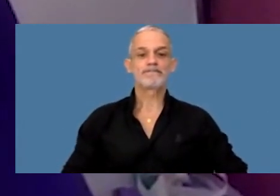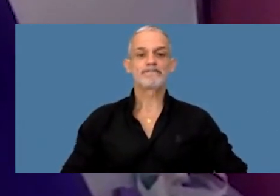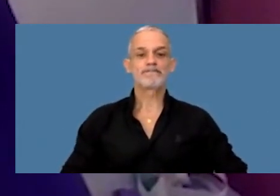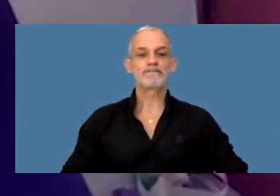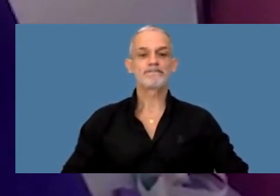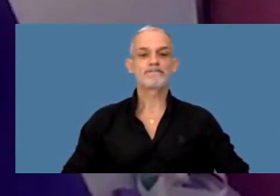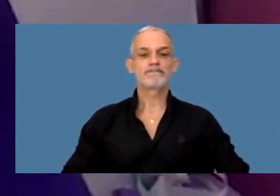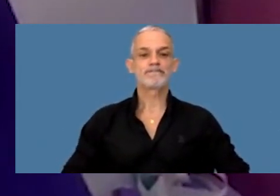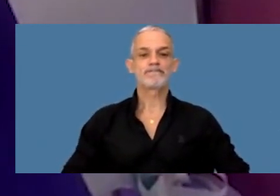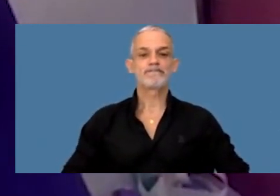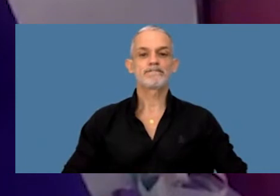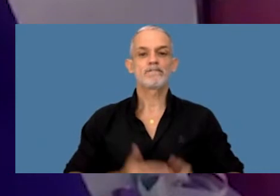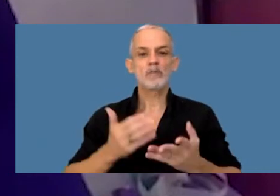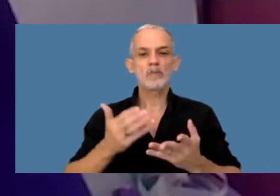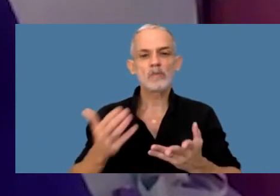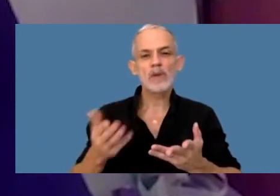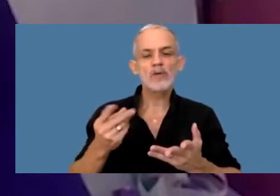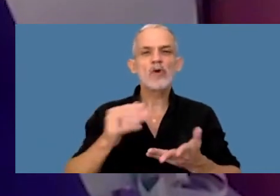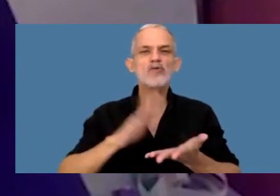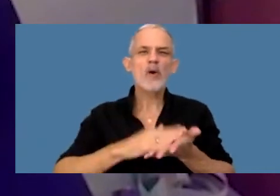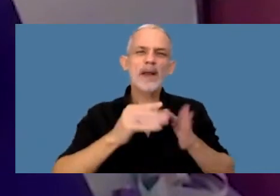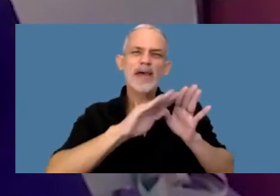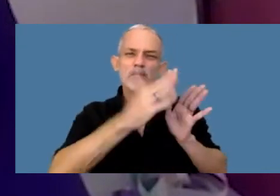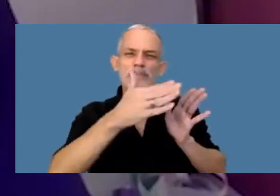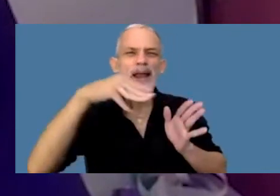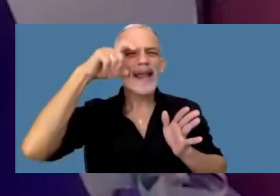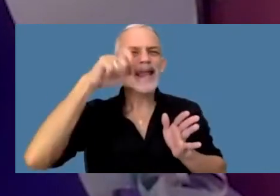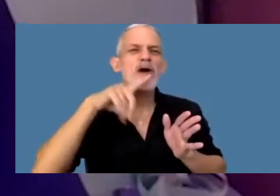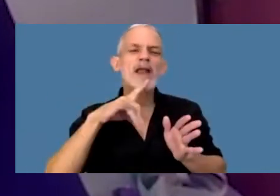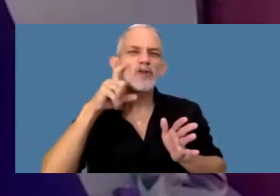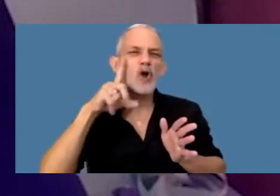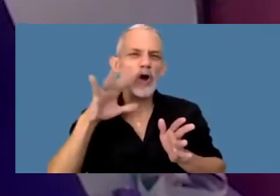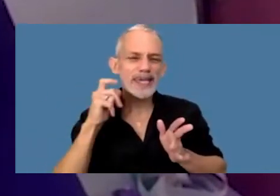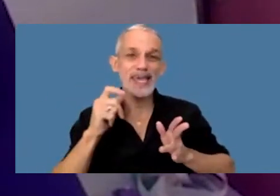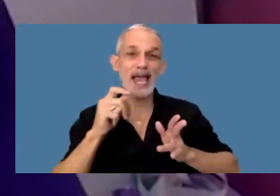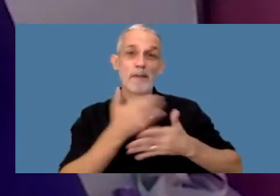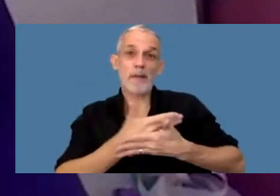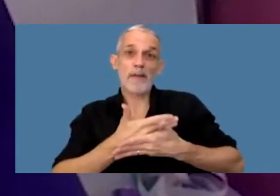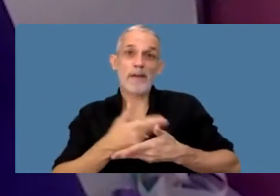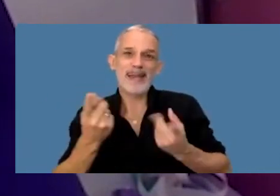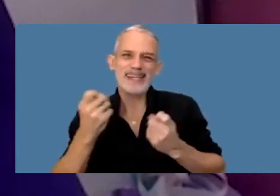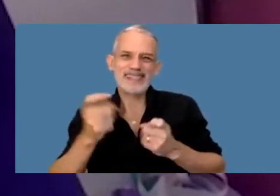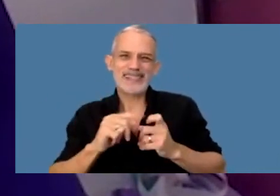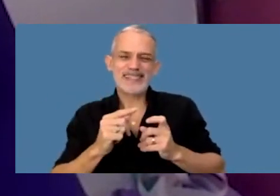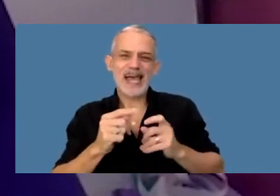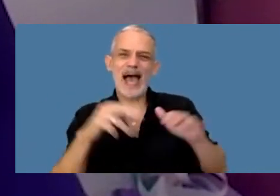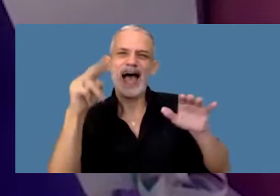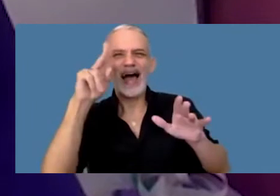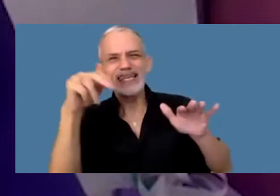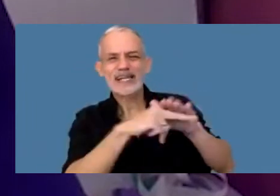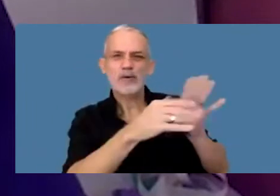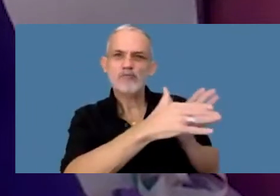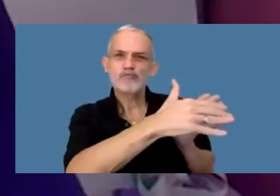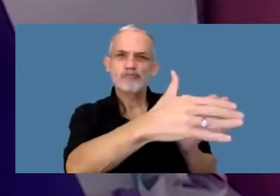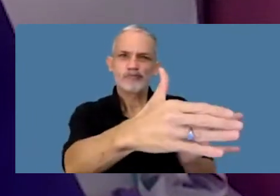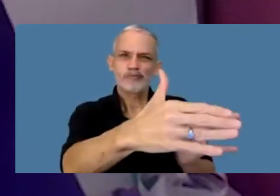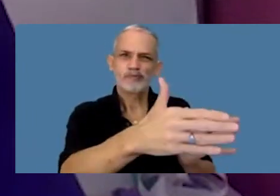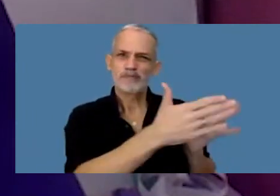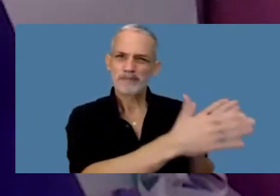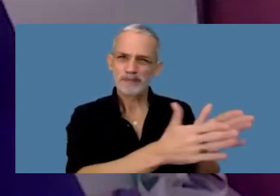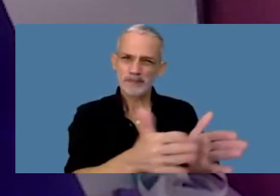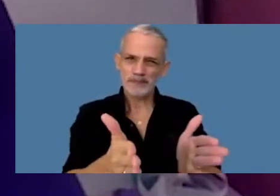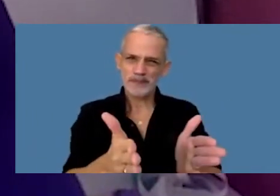tipo en neonatología o lo que fuere. En ese caso, bueno, y otra